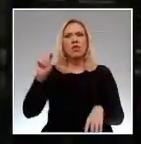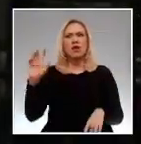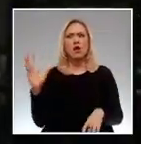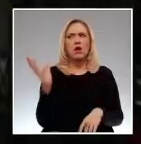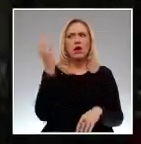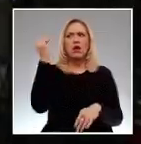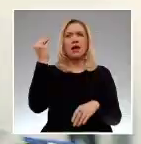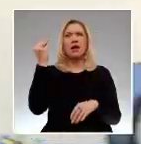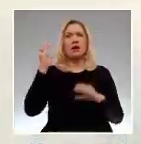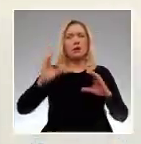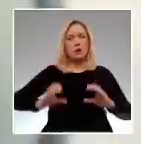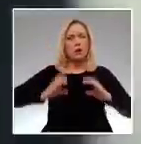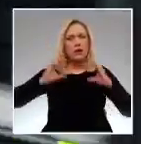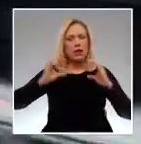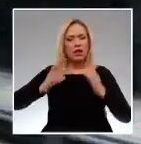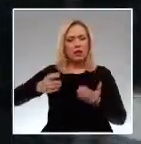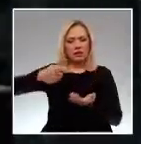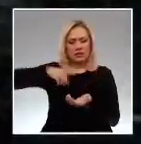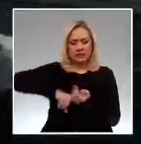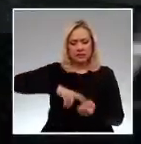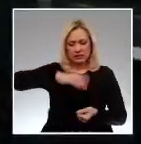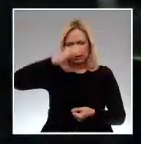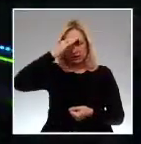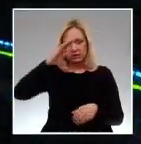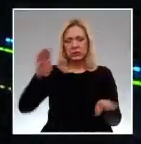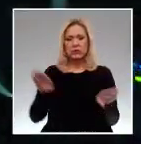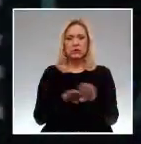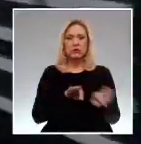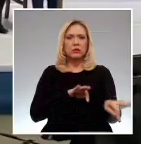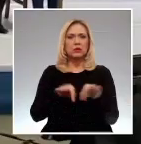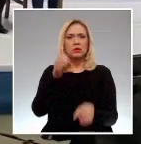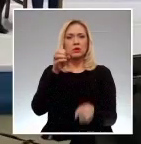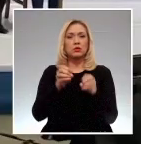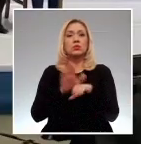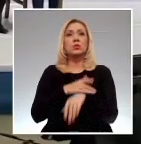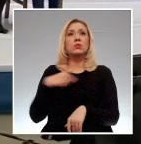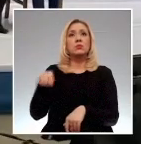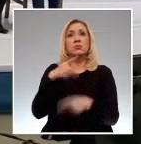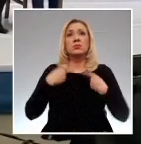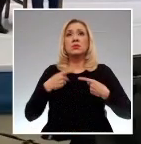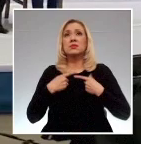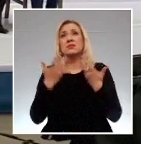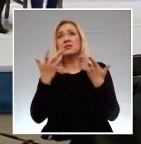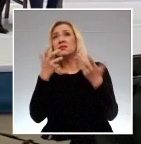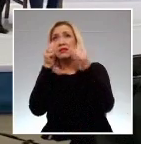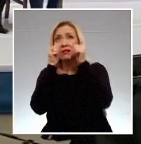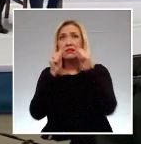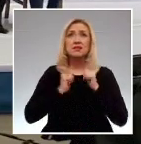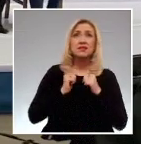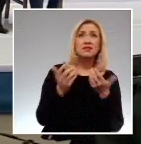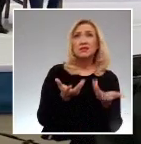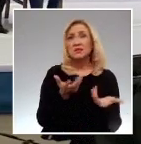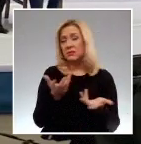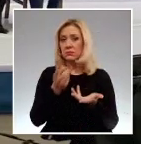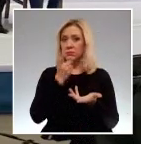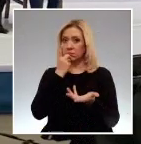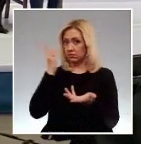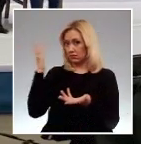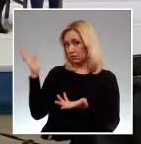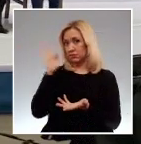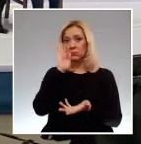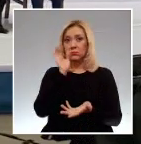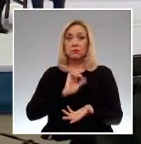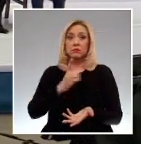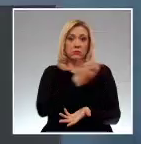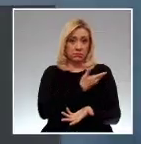éticas internas y la idea de justicia a la que aspira nuestra sociedad. Así lo señaló la ministra Norma Lucía Piña Hernández,